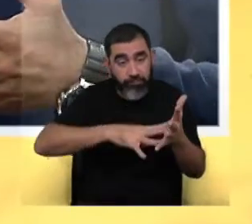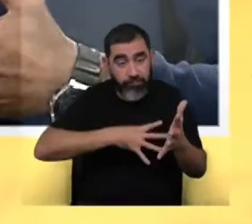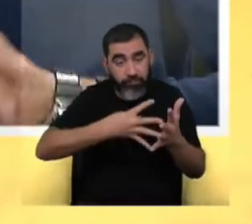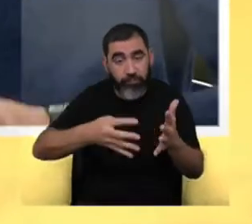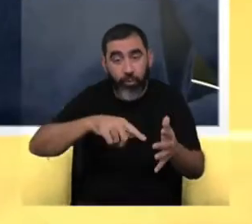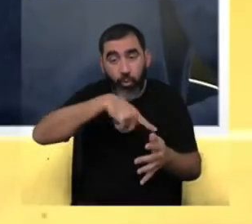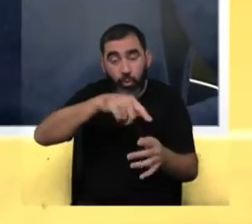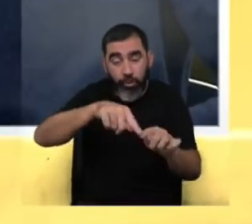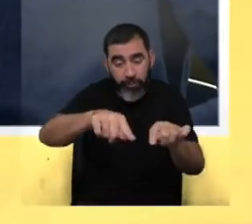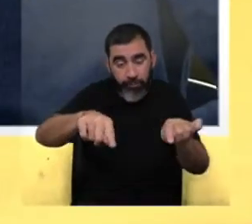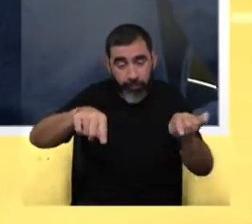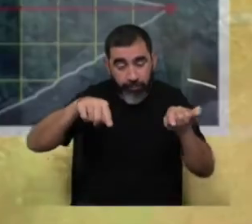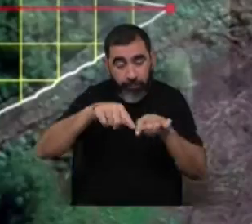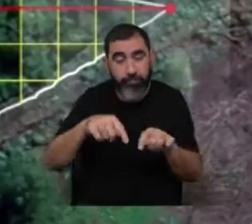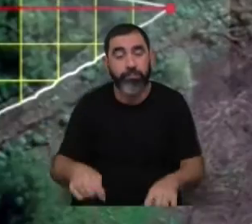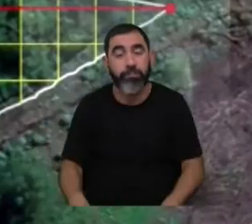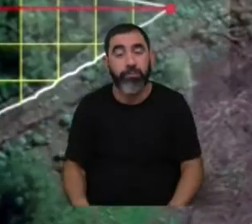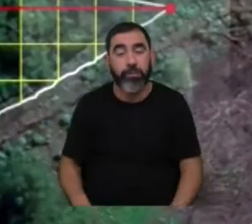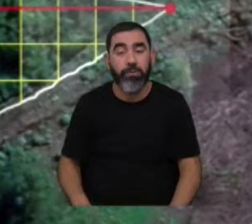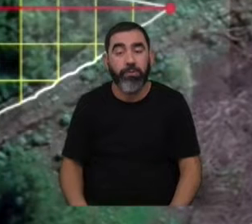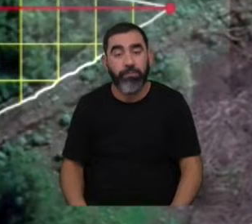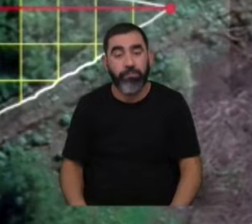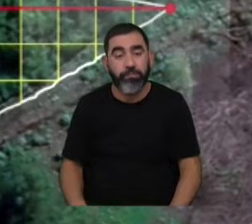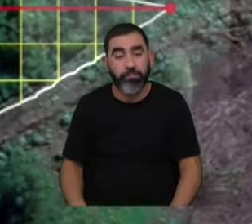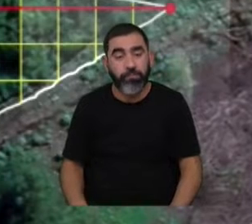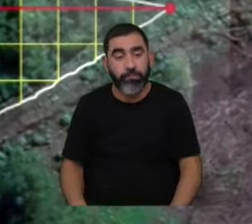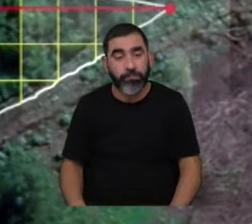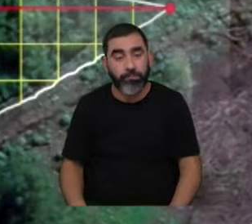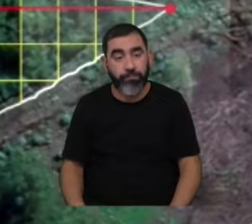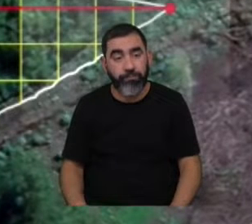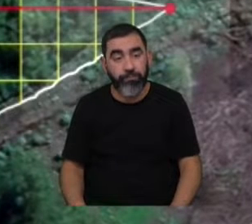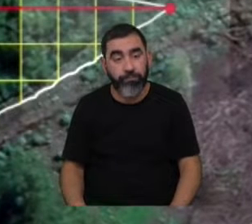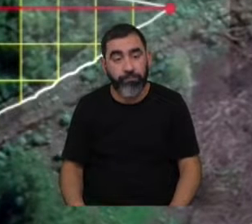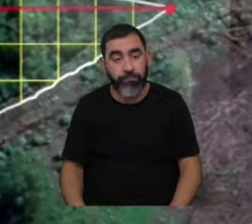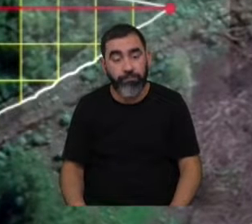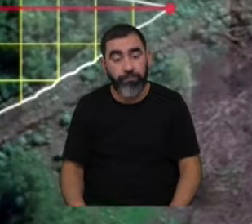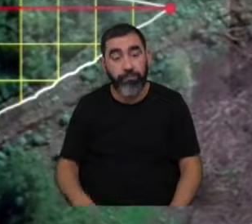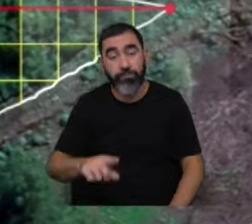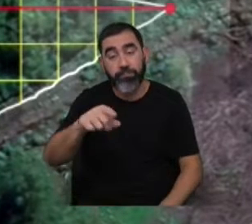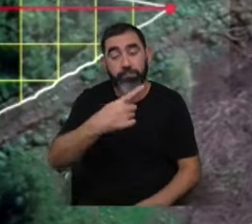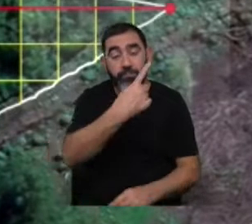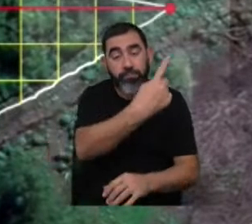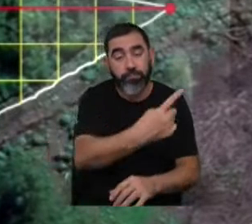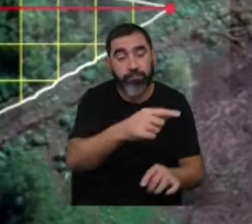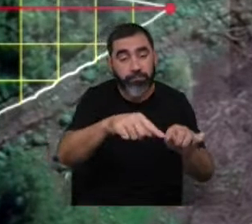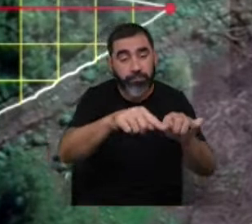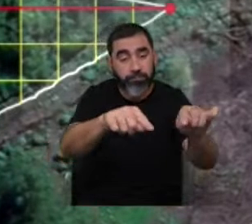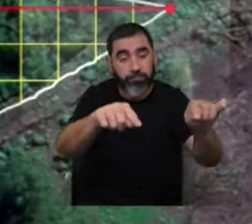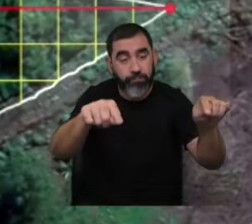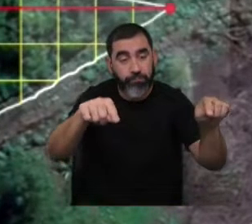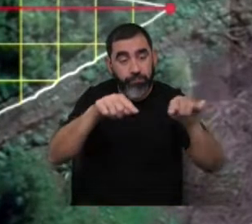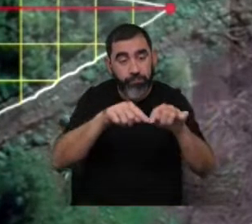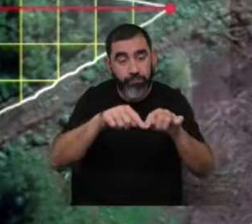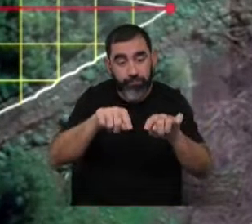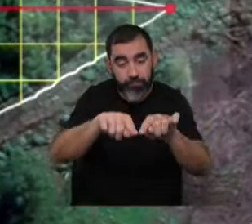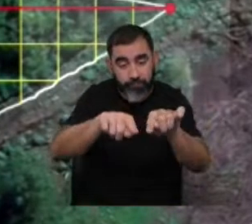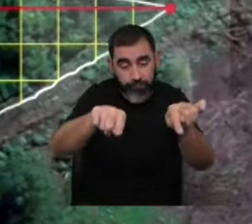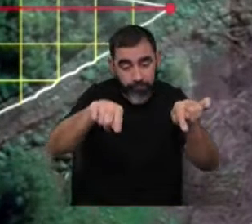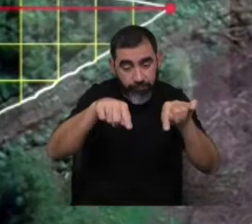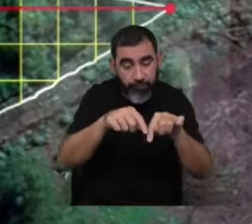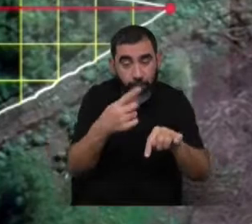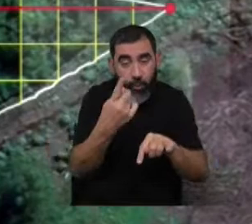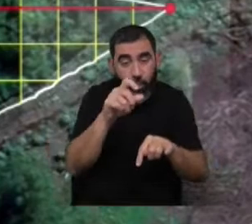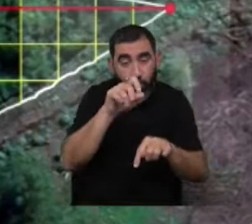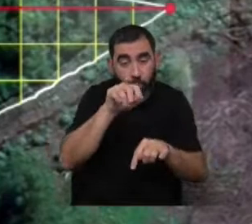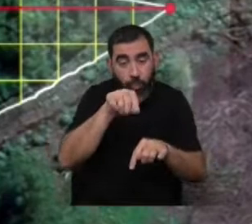las trincheras. Bien, esto que estamos viendo ahora es justo previo a las trincheras, y a partir de esto, cada uno de esos cuadrados se divide en una